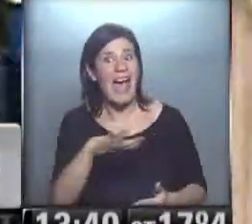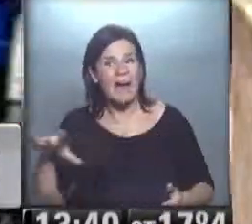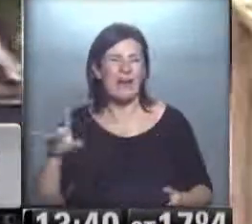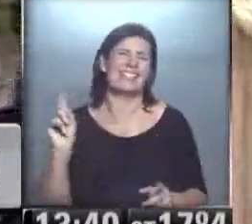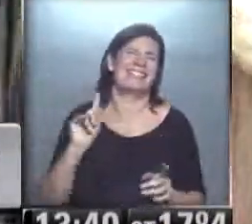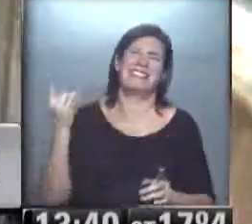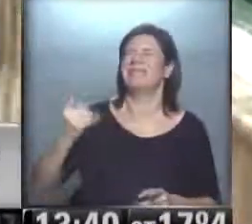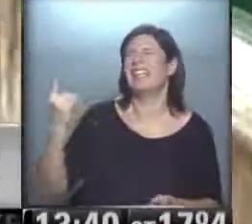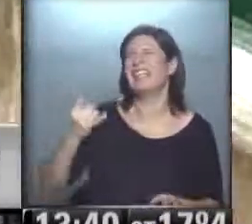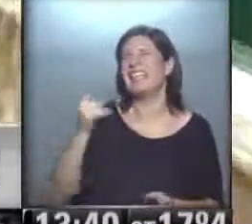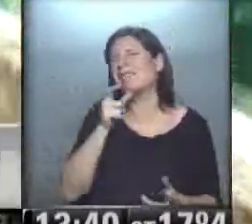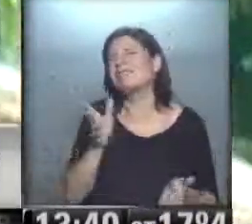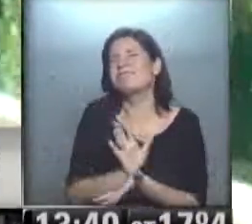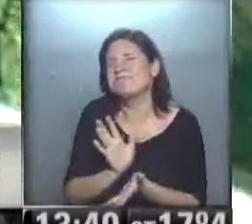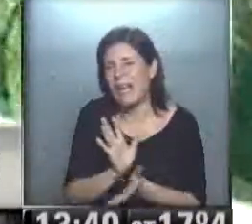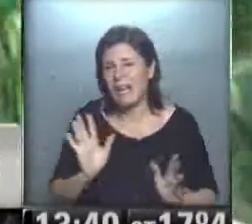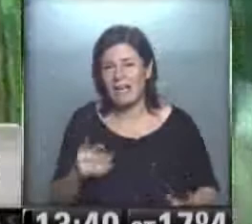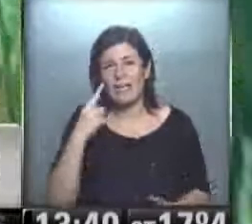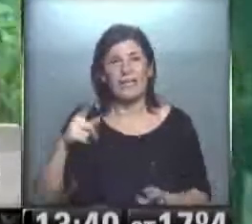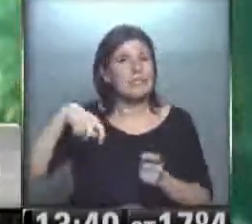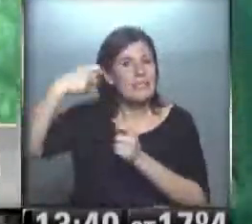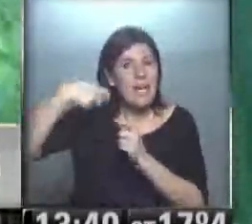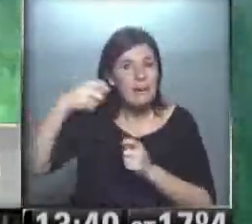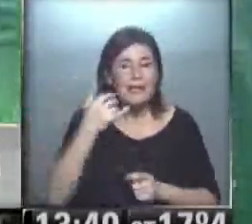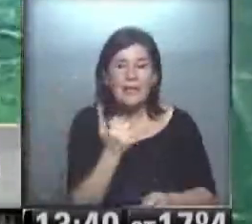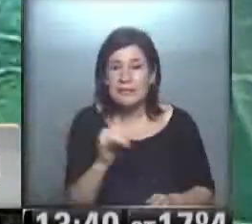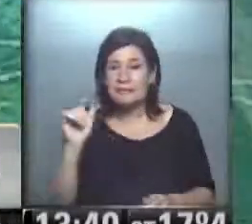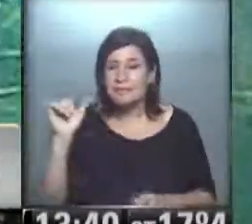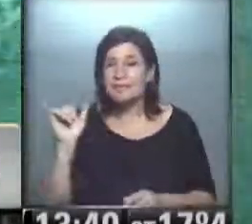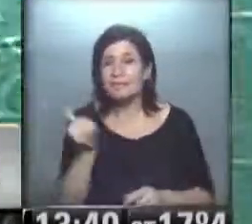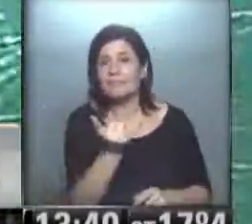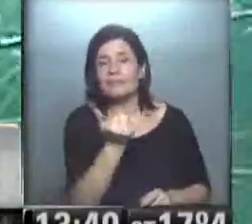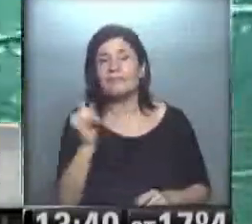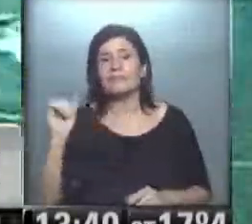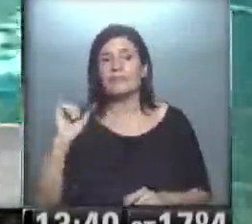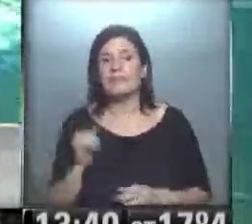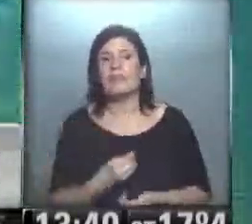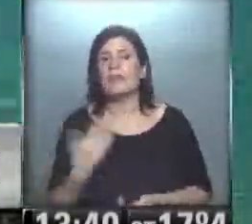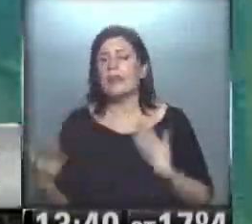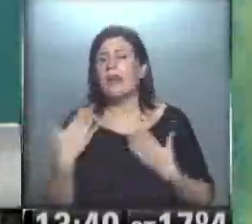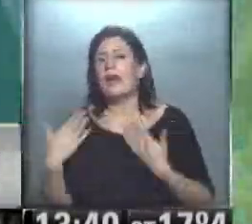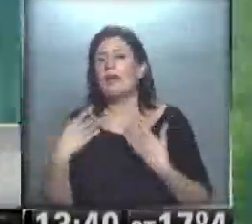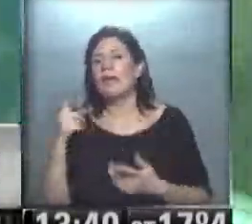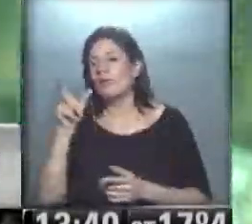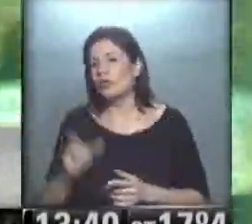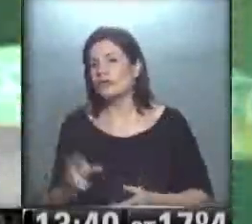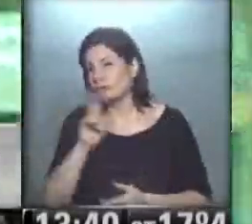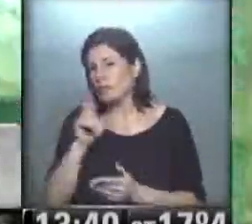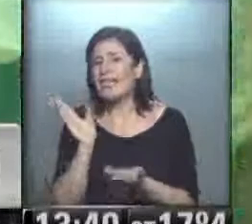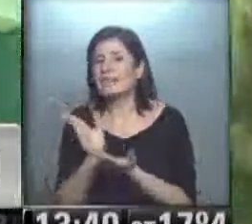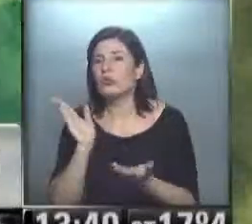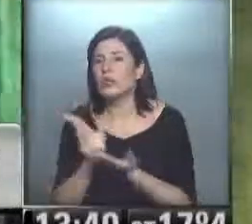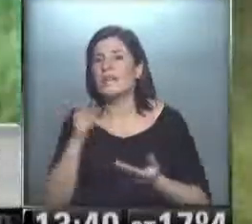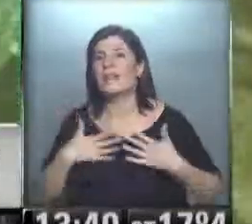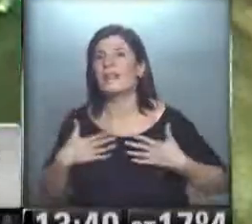mentira. Ahí va a llegar la cámara, vamos a poder dialogar con Carolina, que ya es una estudiante de biología y tiene